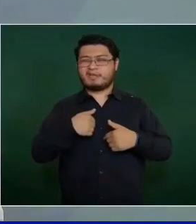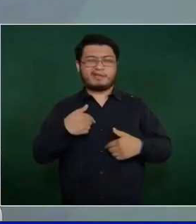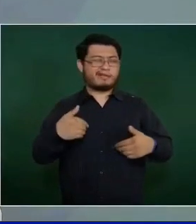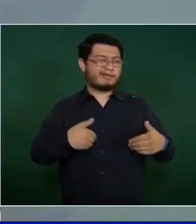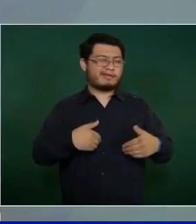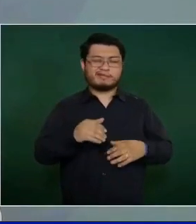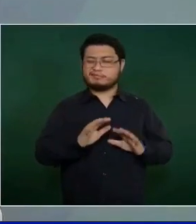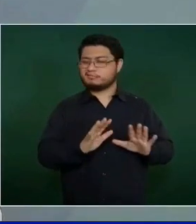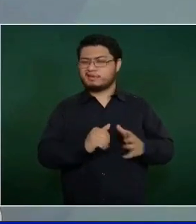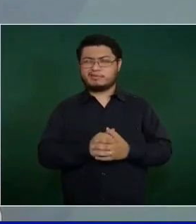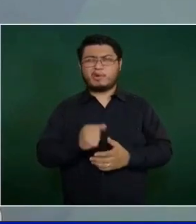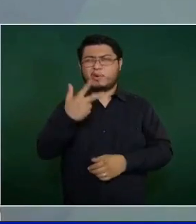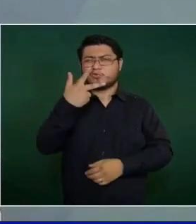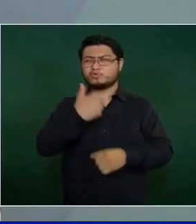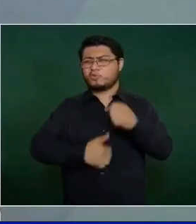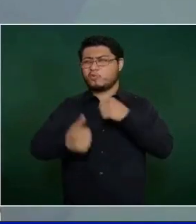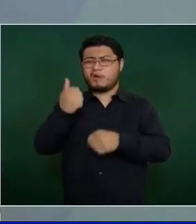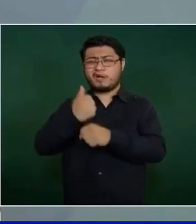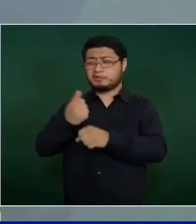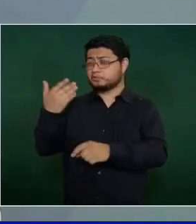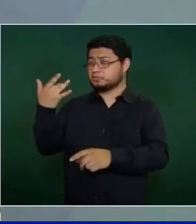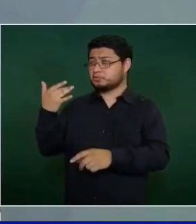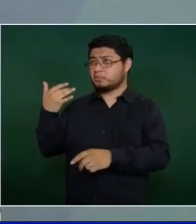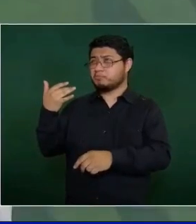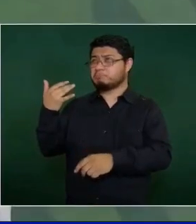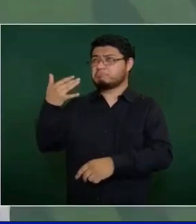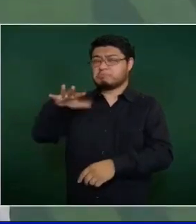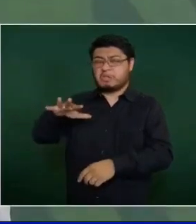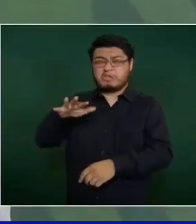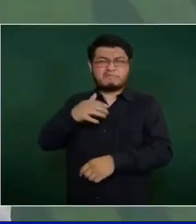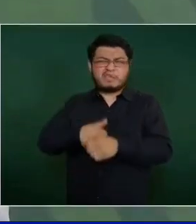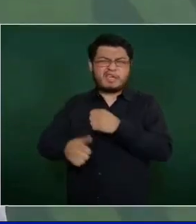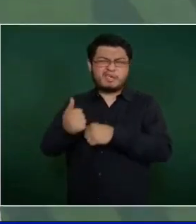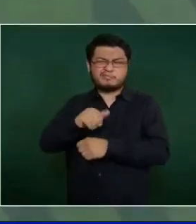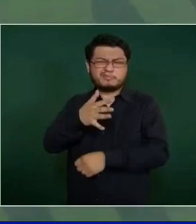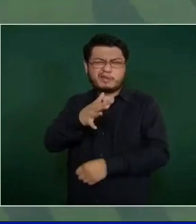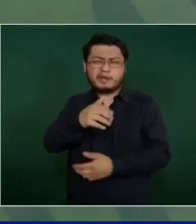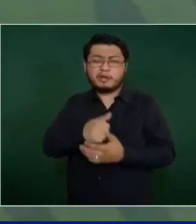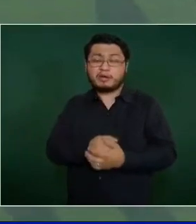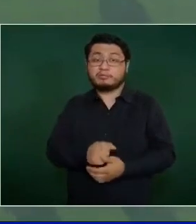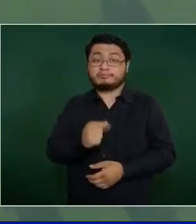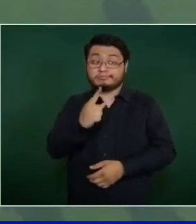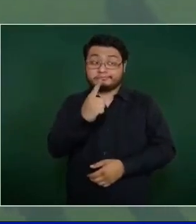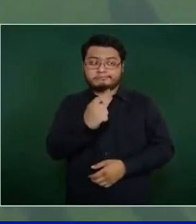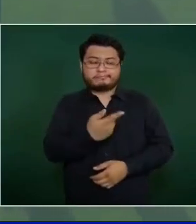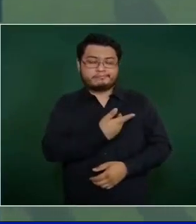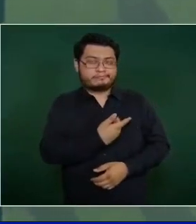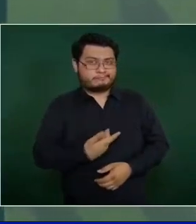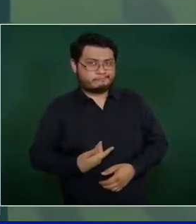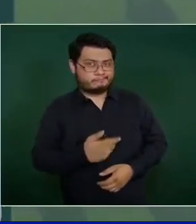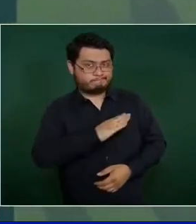Hace como 8 años o 10. Un presidente municipal.